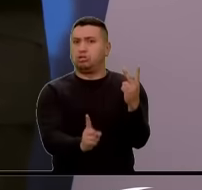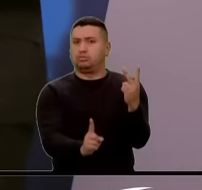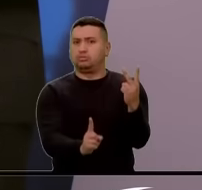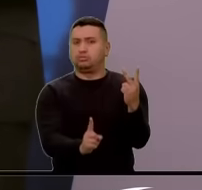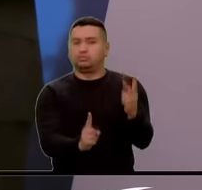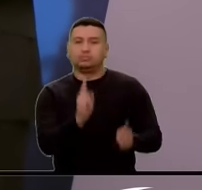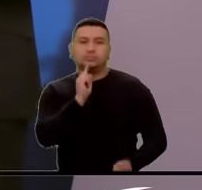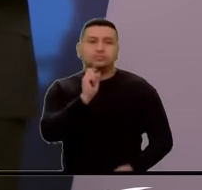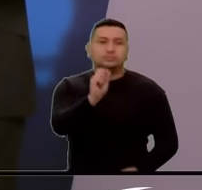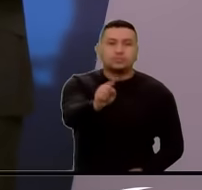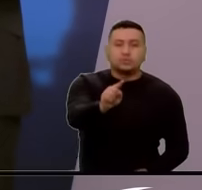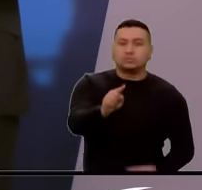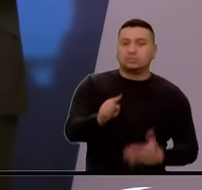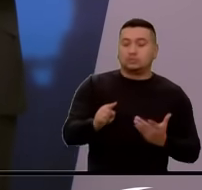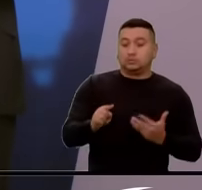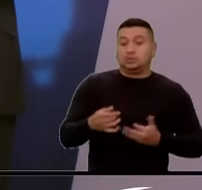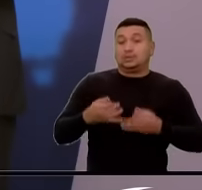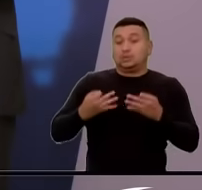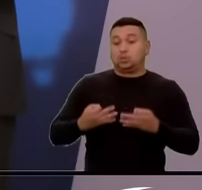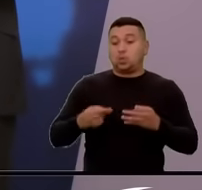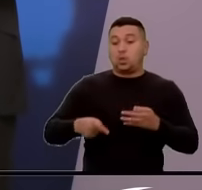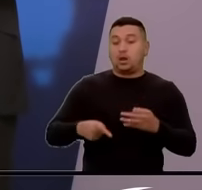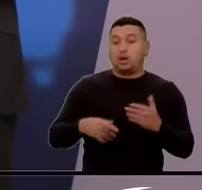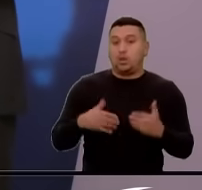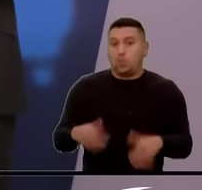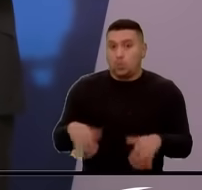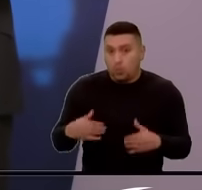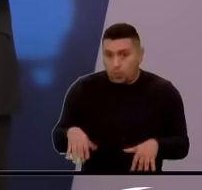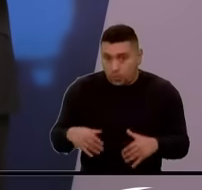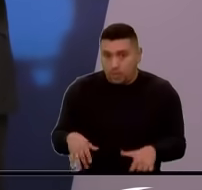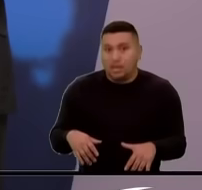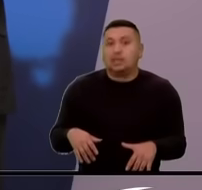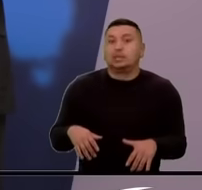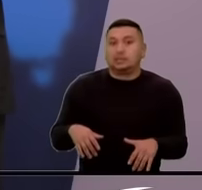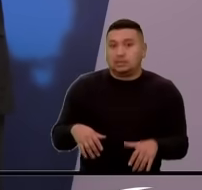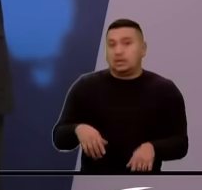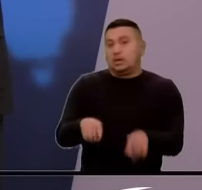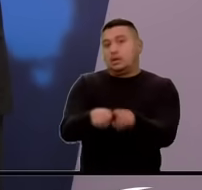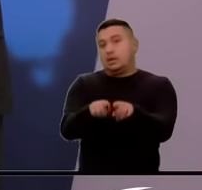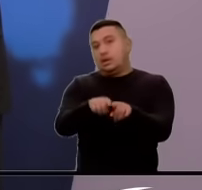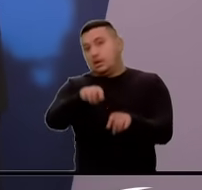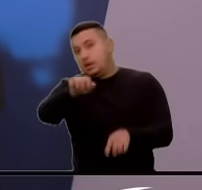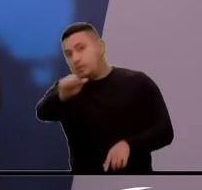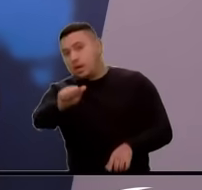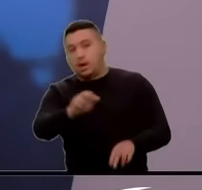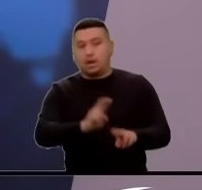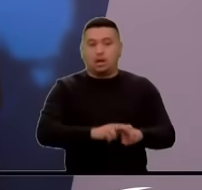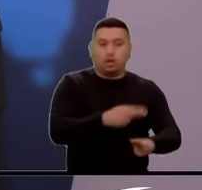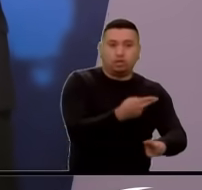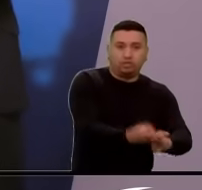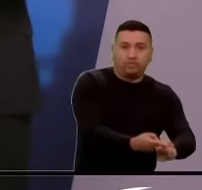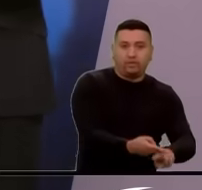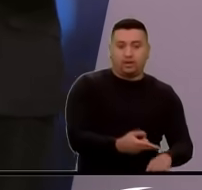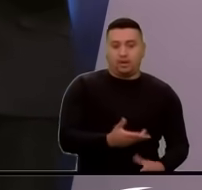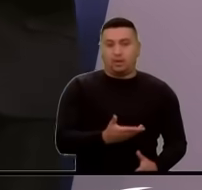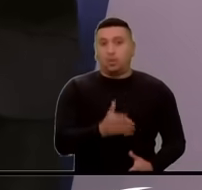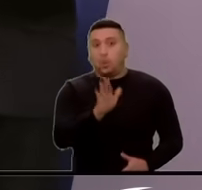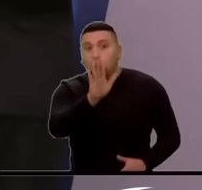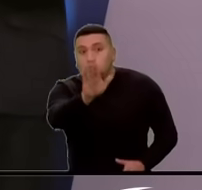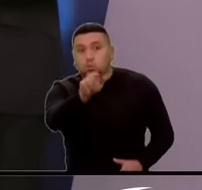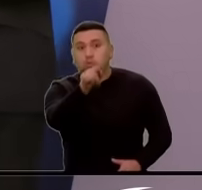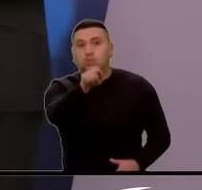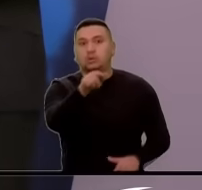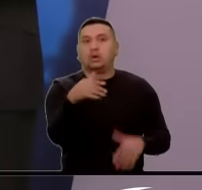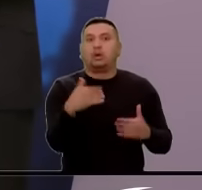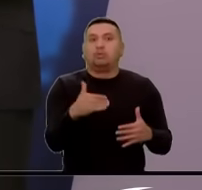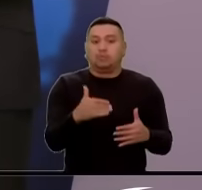riesgo. Estamos en un proceso de diálogo con el ELN y se supone que está parado el secuestro y hay un